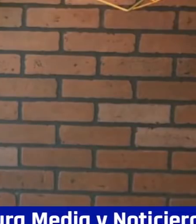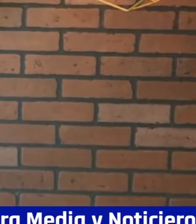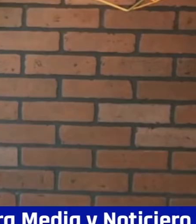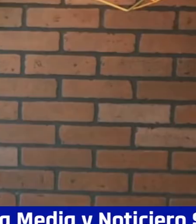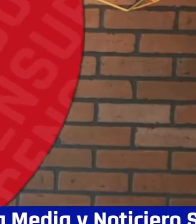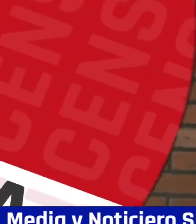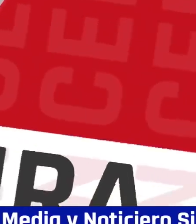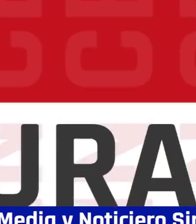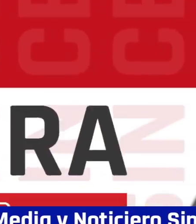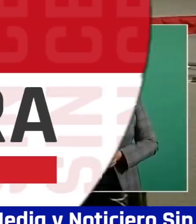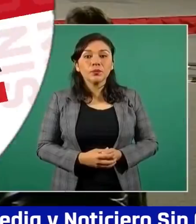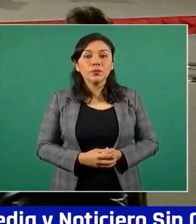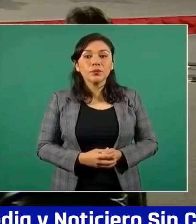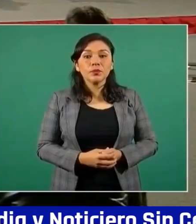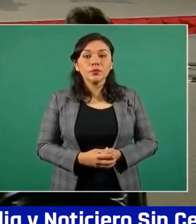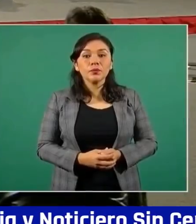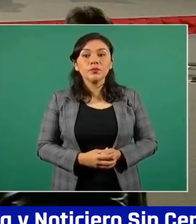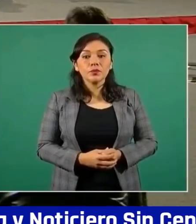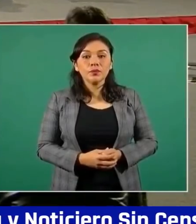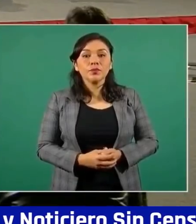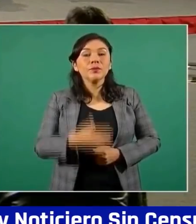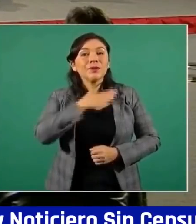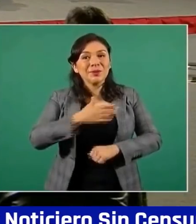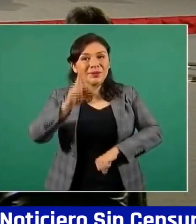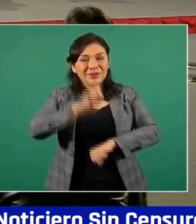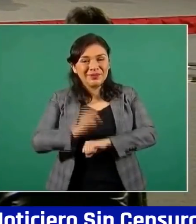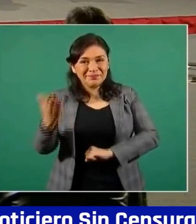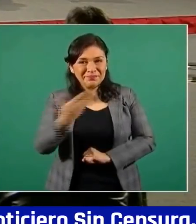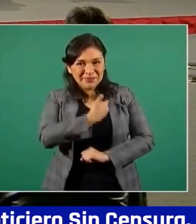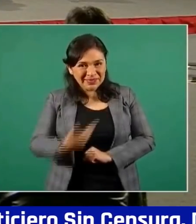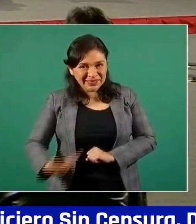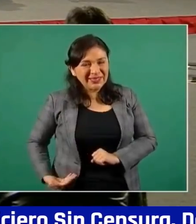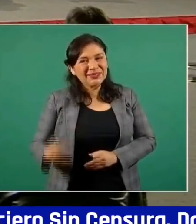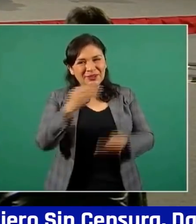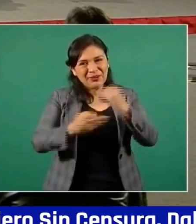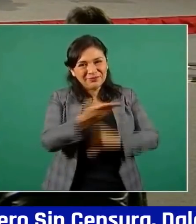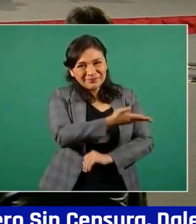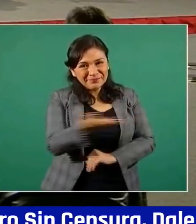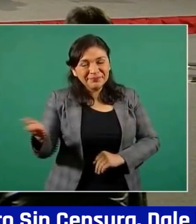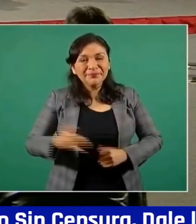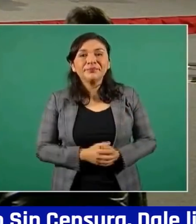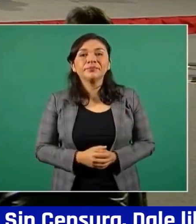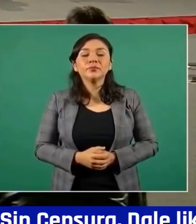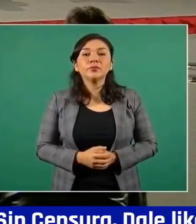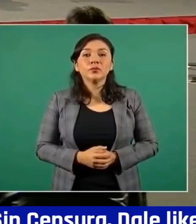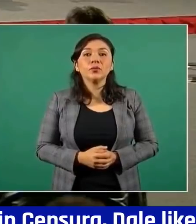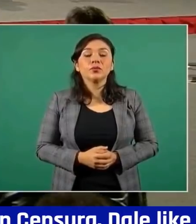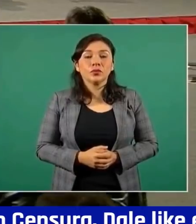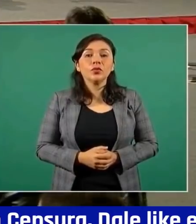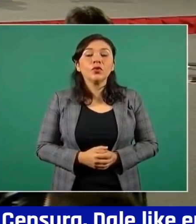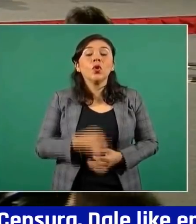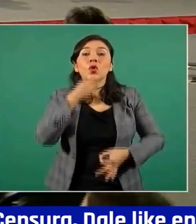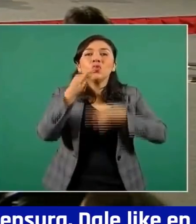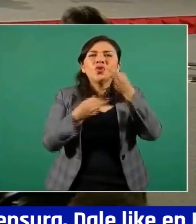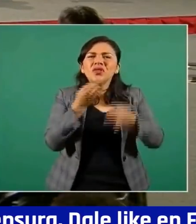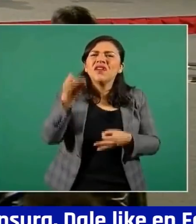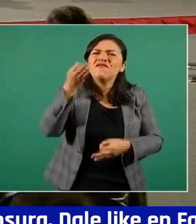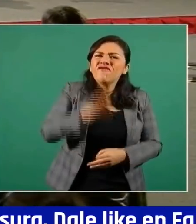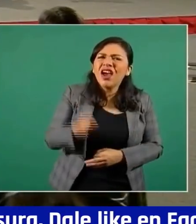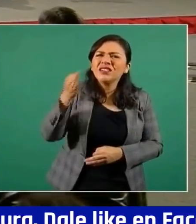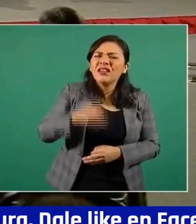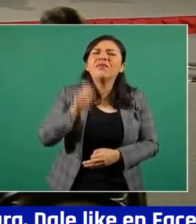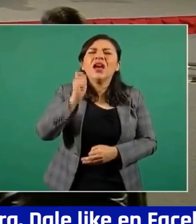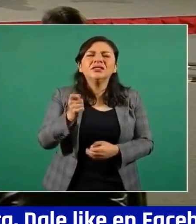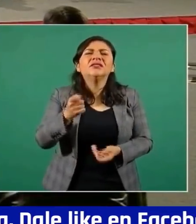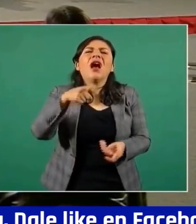segmento. Buenos días, señor presidente. Buenos días a todos y a todos. Las noticias falsas son todo aquel contenido